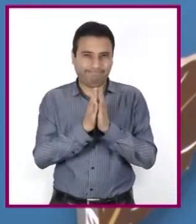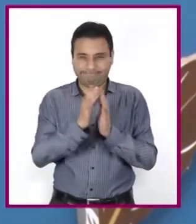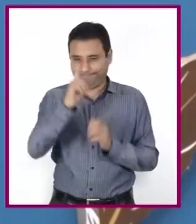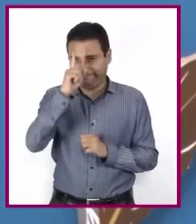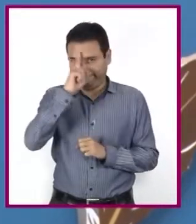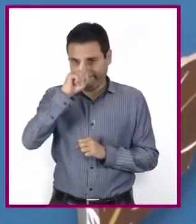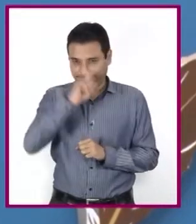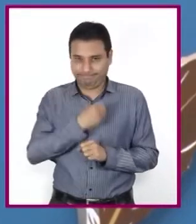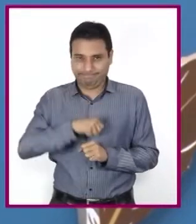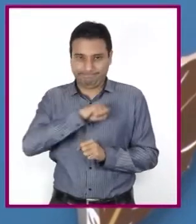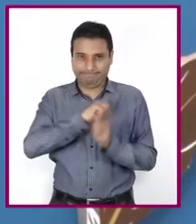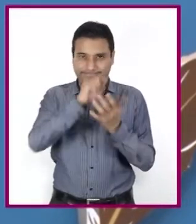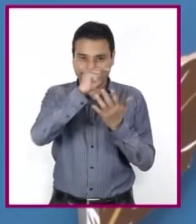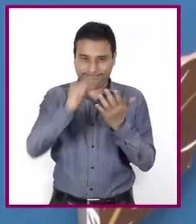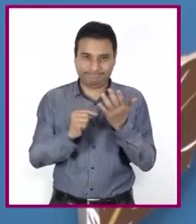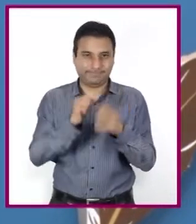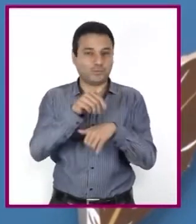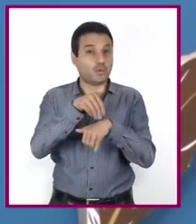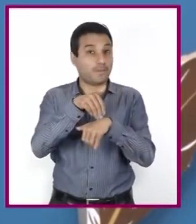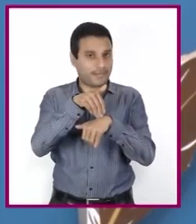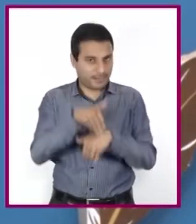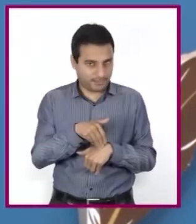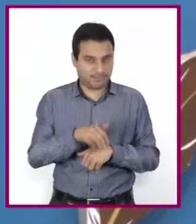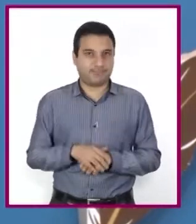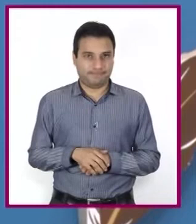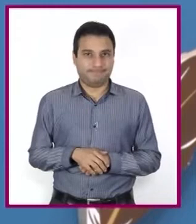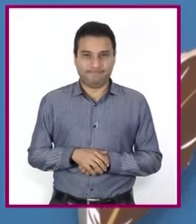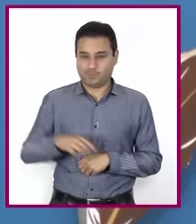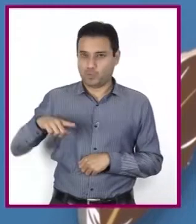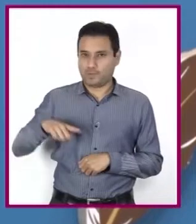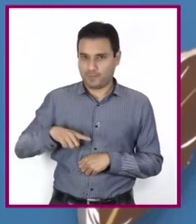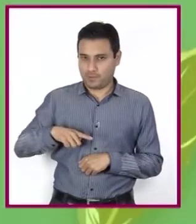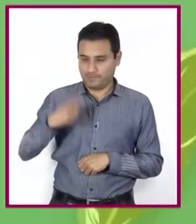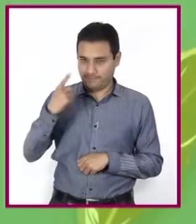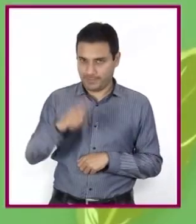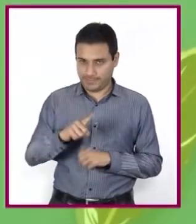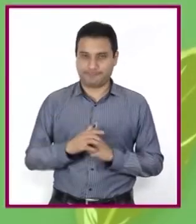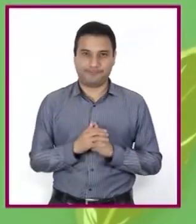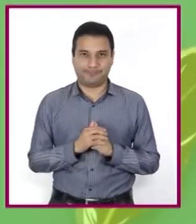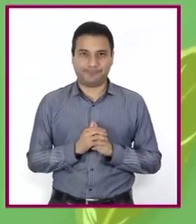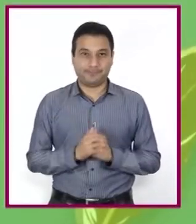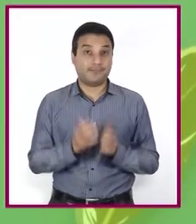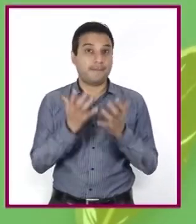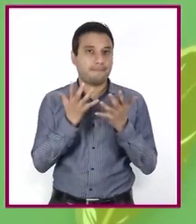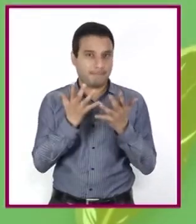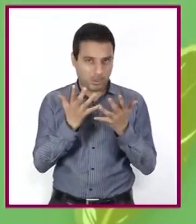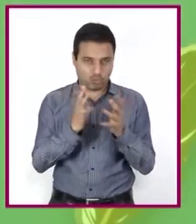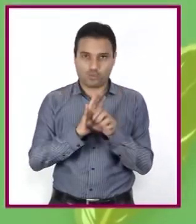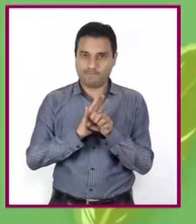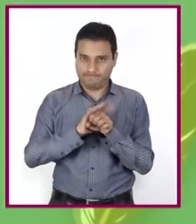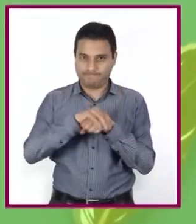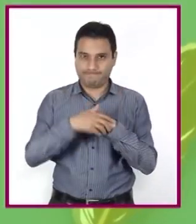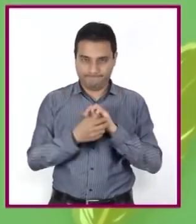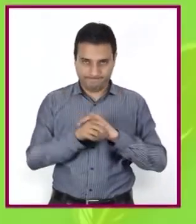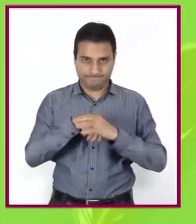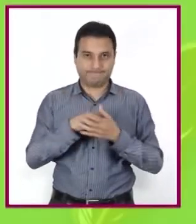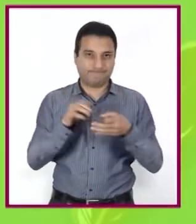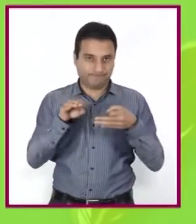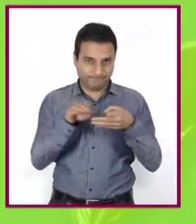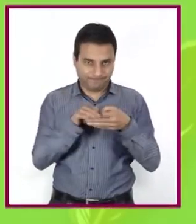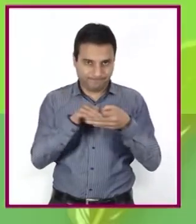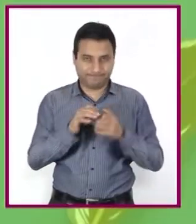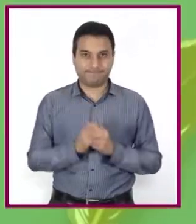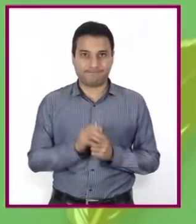medidas sanitarias que se han implementado durante la pandemia. Lavarse continuamente las manos, usar